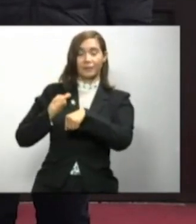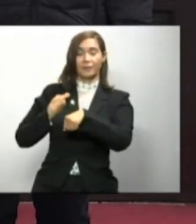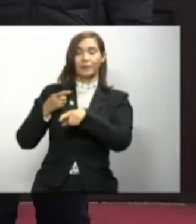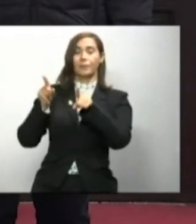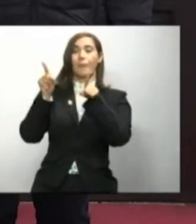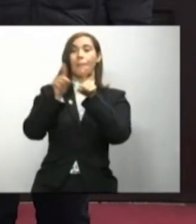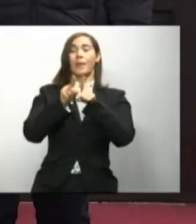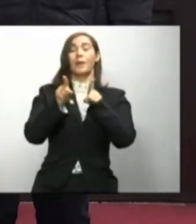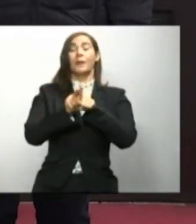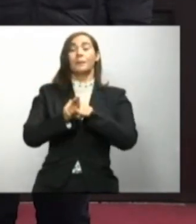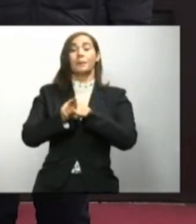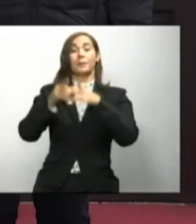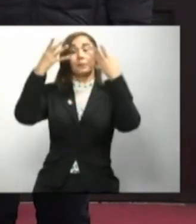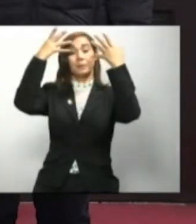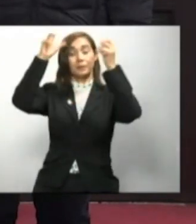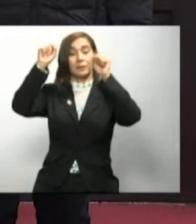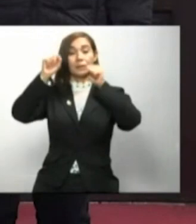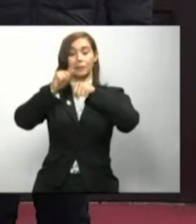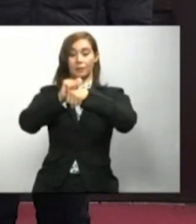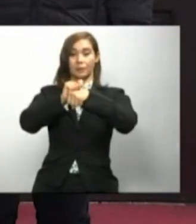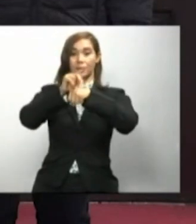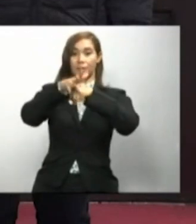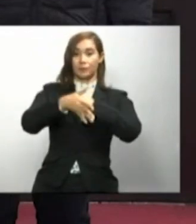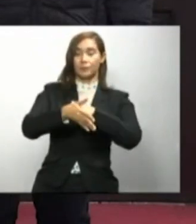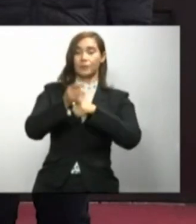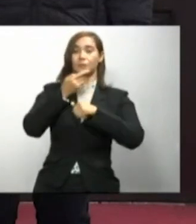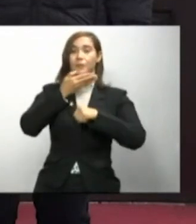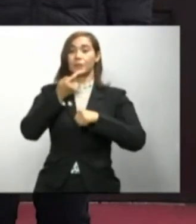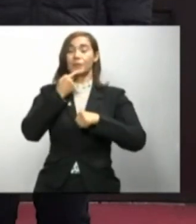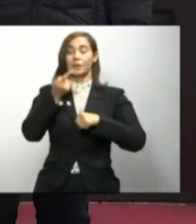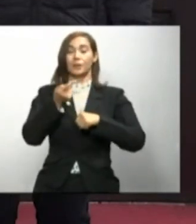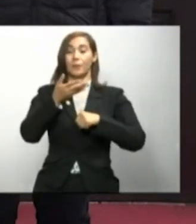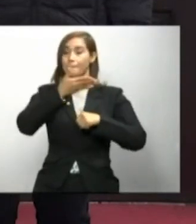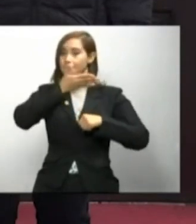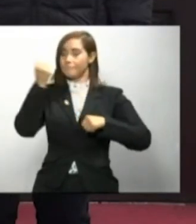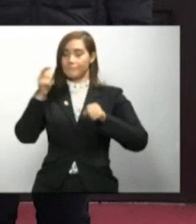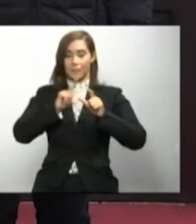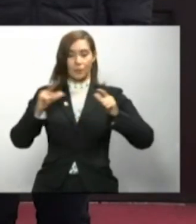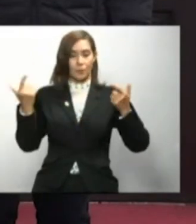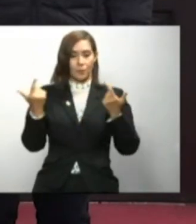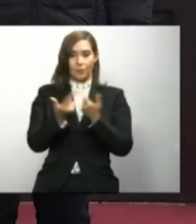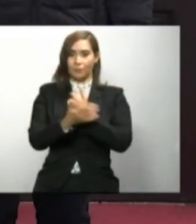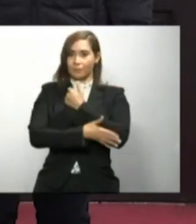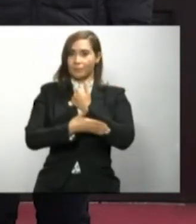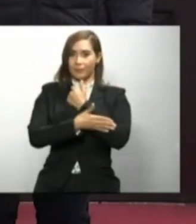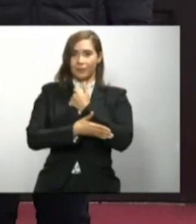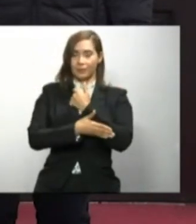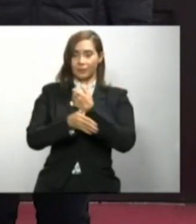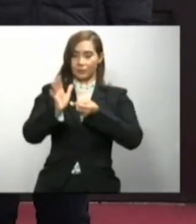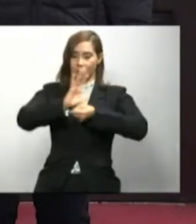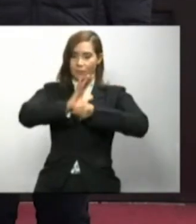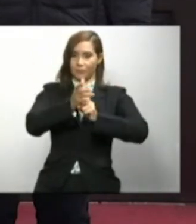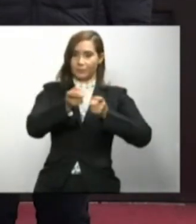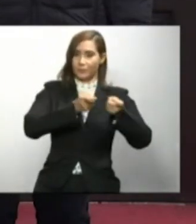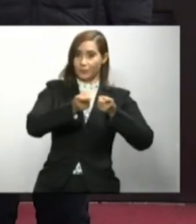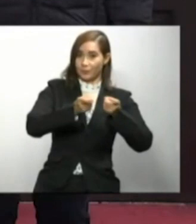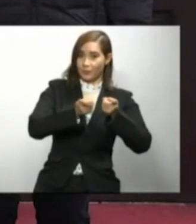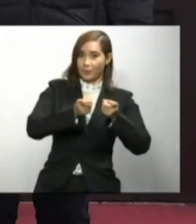mundial de turismo ha dicho que el mejor lugar donde se ha manejado la pandemia y en el caso del turismo